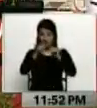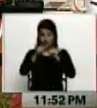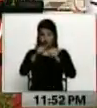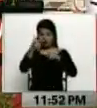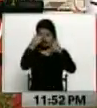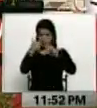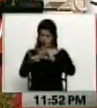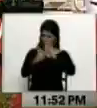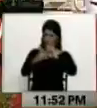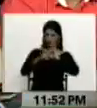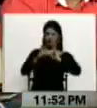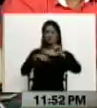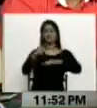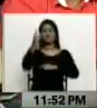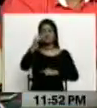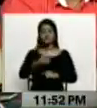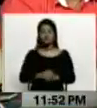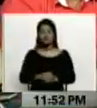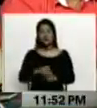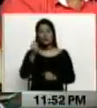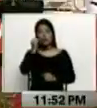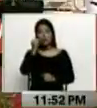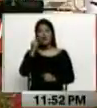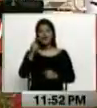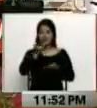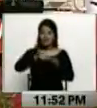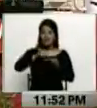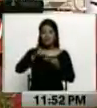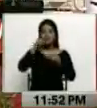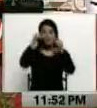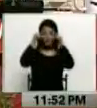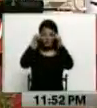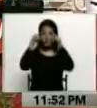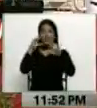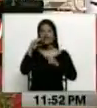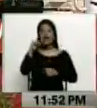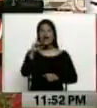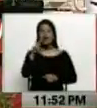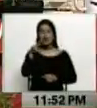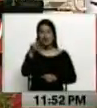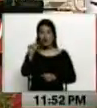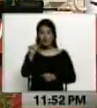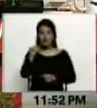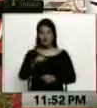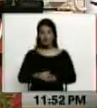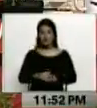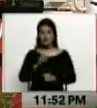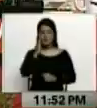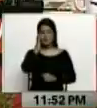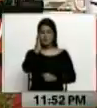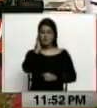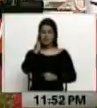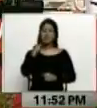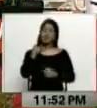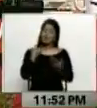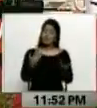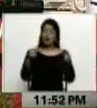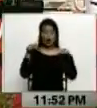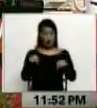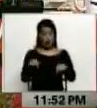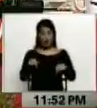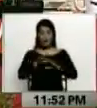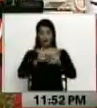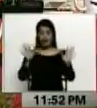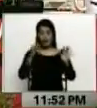numeral contraataque chavista Carola Nos mandó un mensaje mi querida Carola Carola Chávez